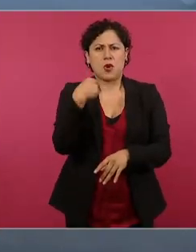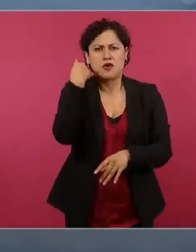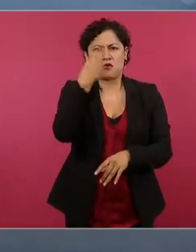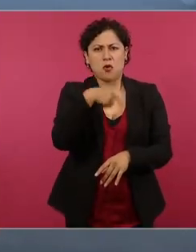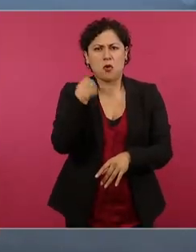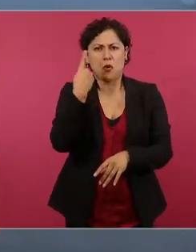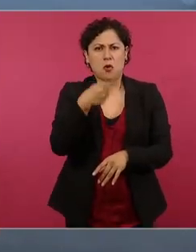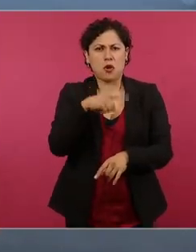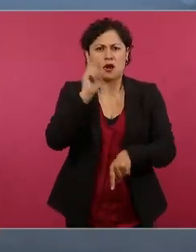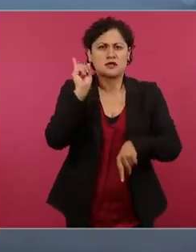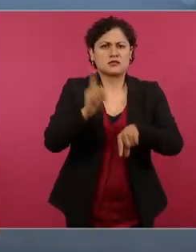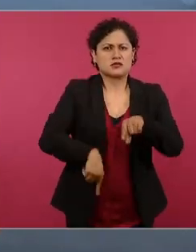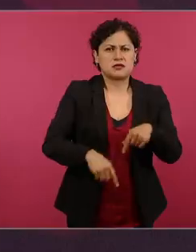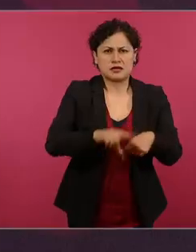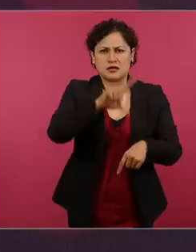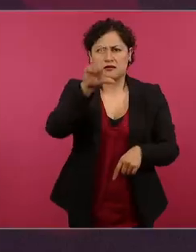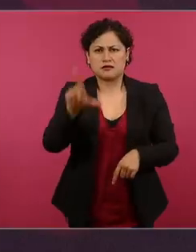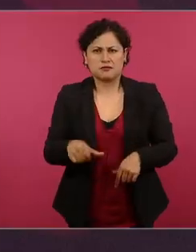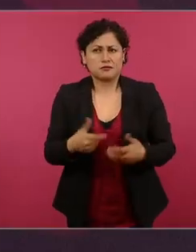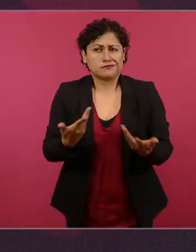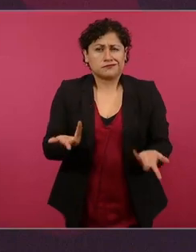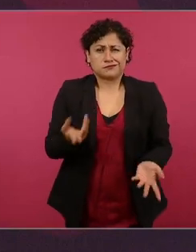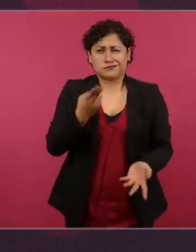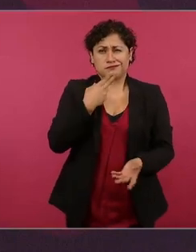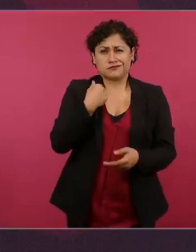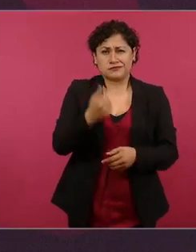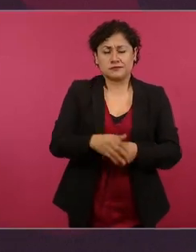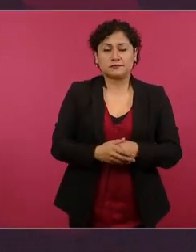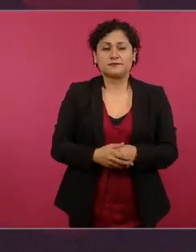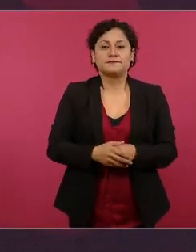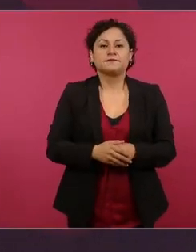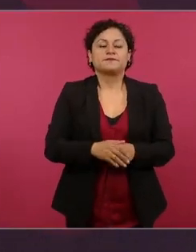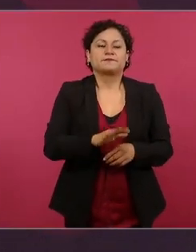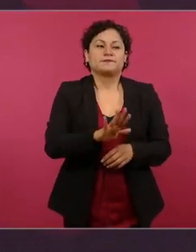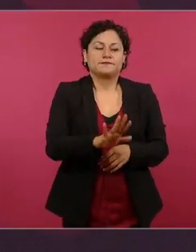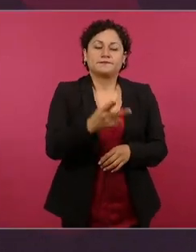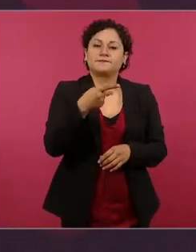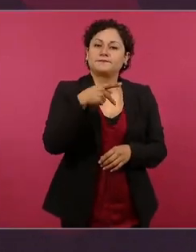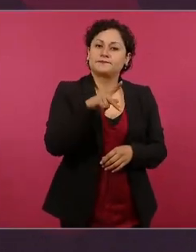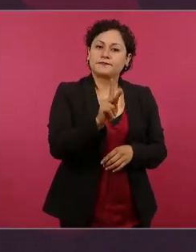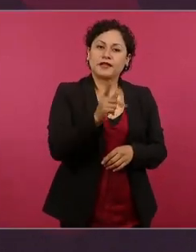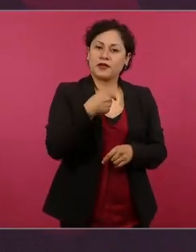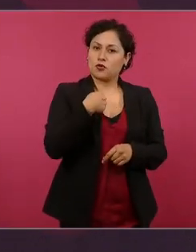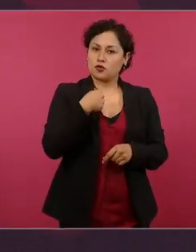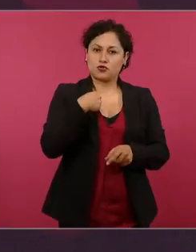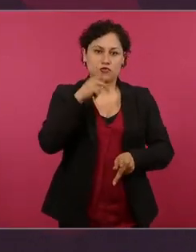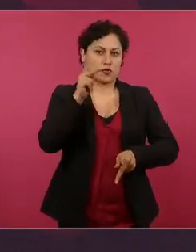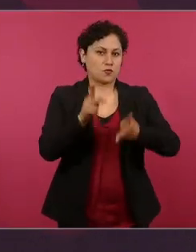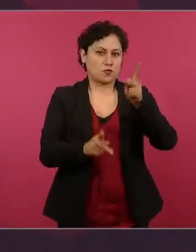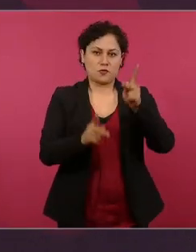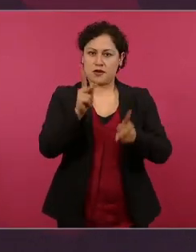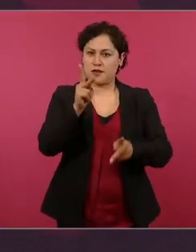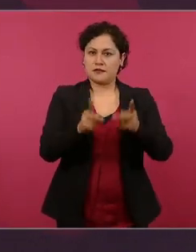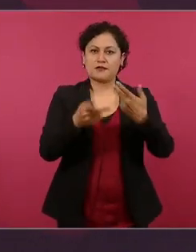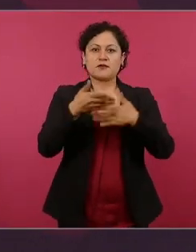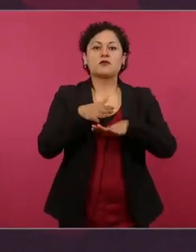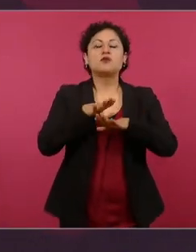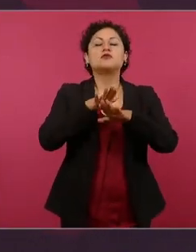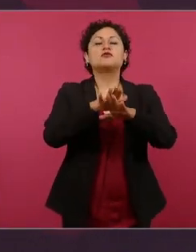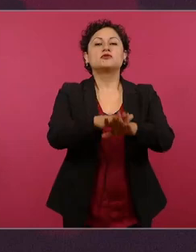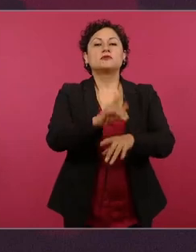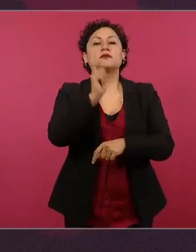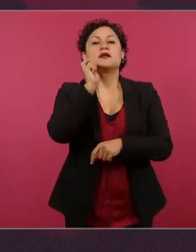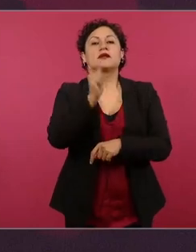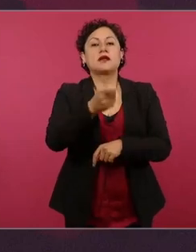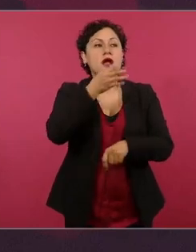hablando de convocar a nadie a votar a favor de un